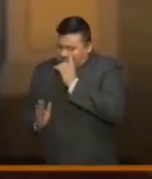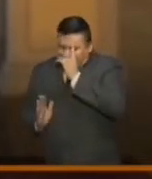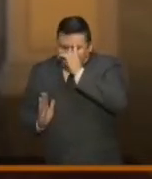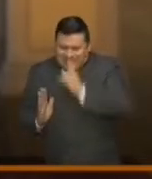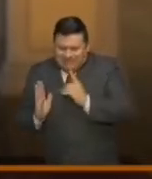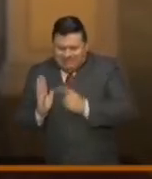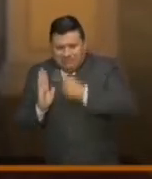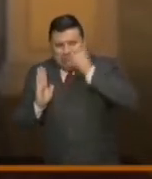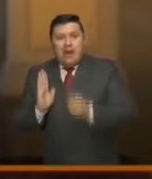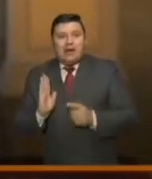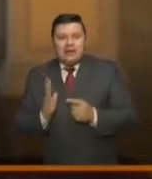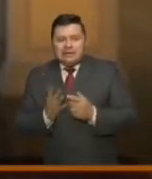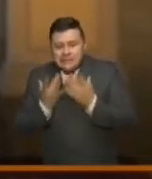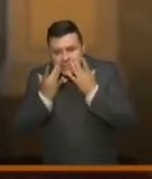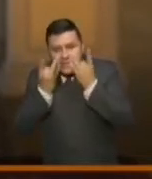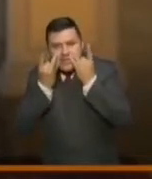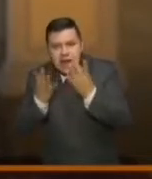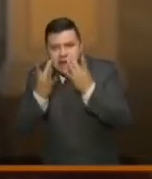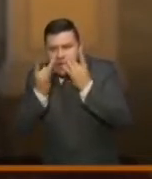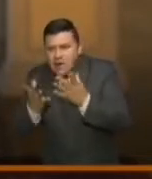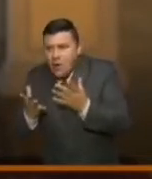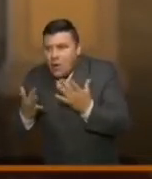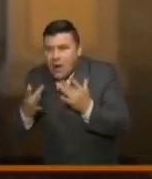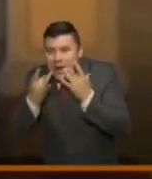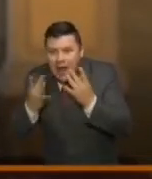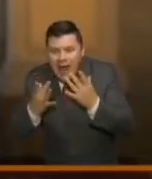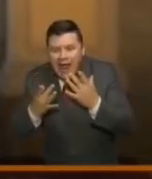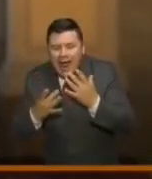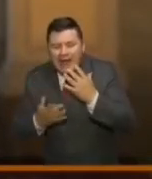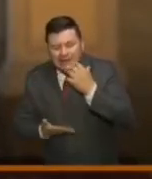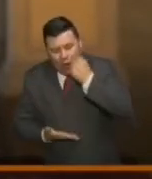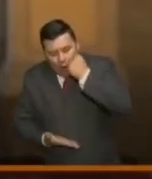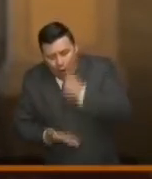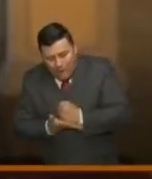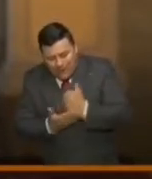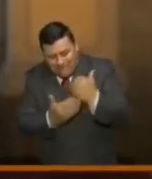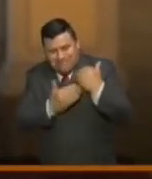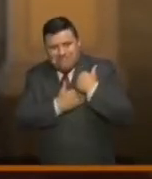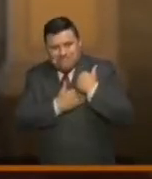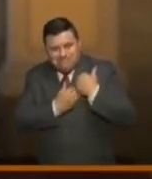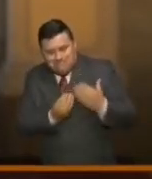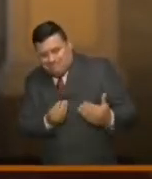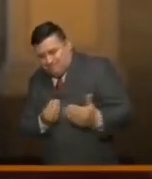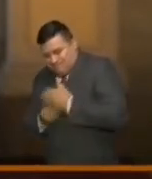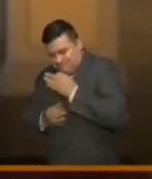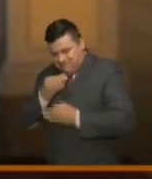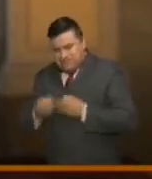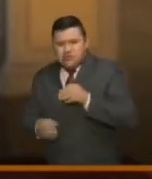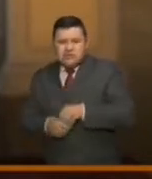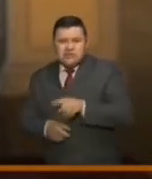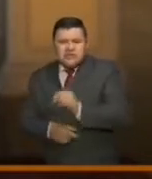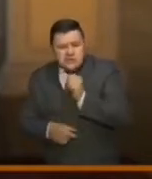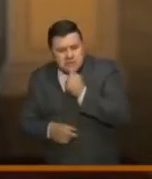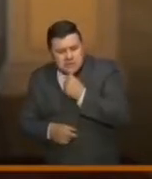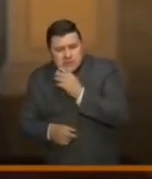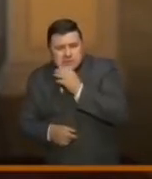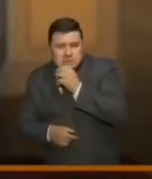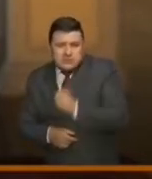gravedad de las circunstancias nos impone la necesidad de actuar protegiendo a los más vulnerables